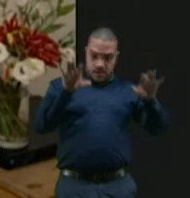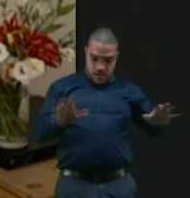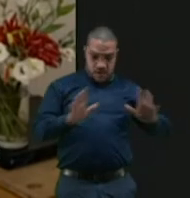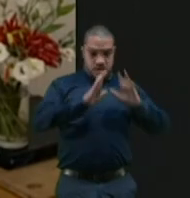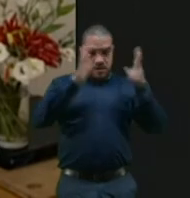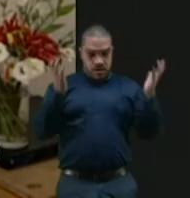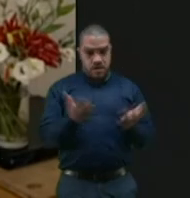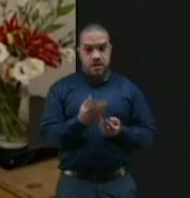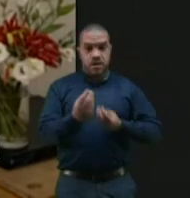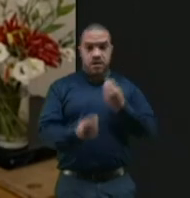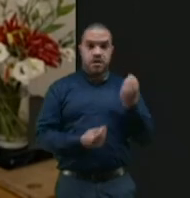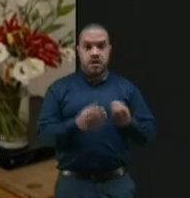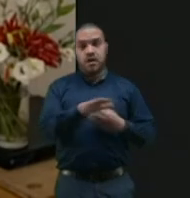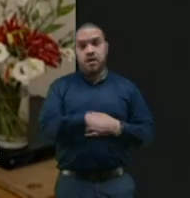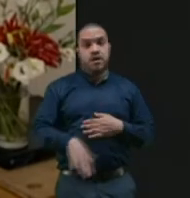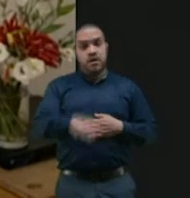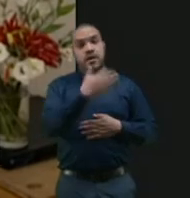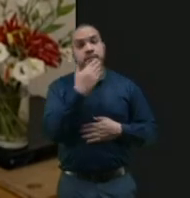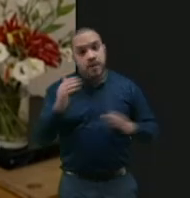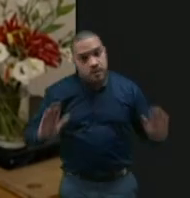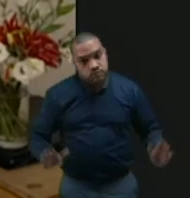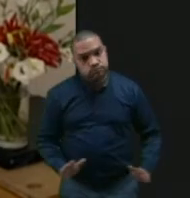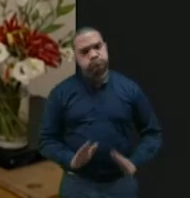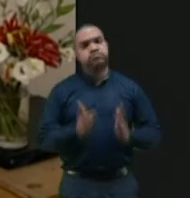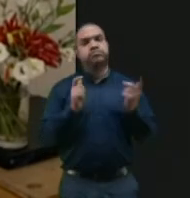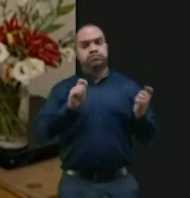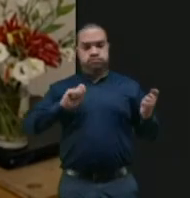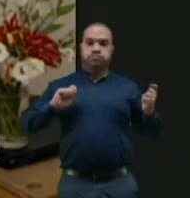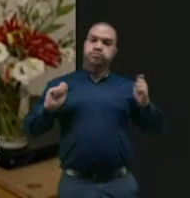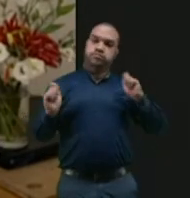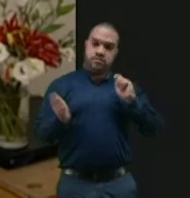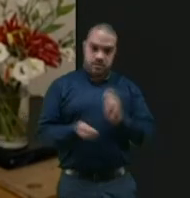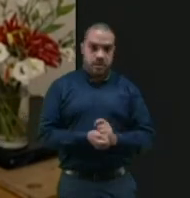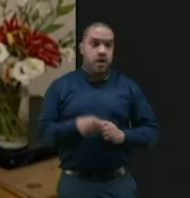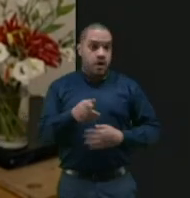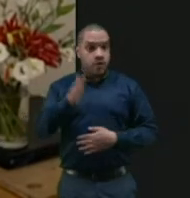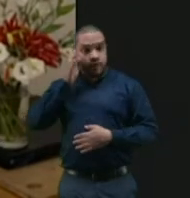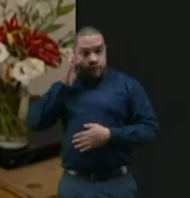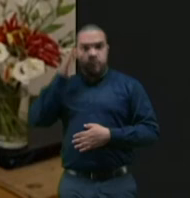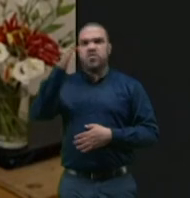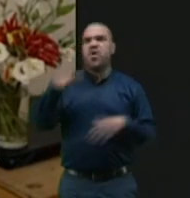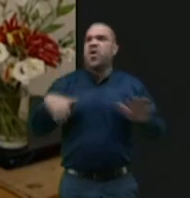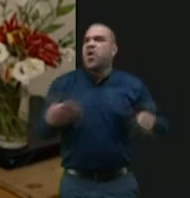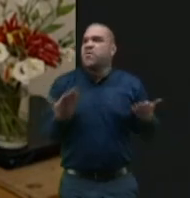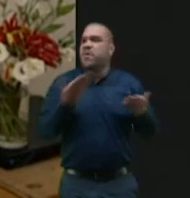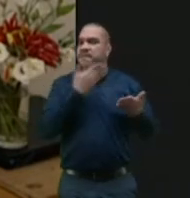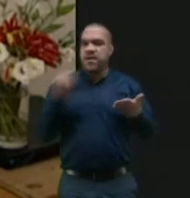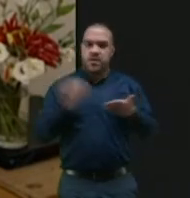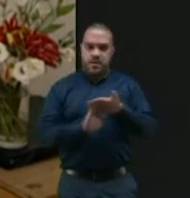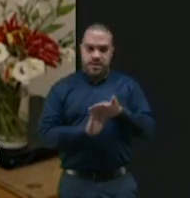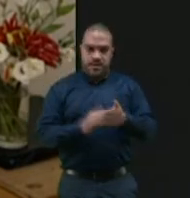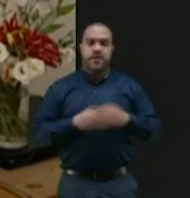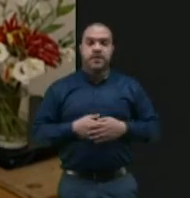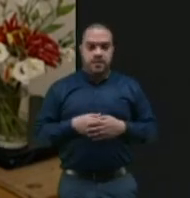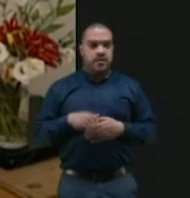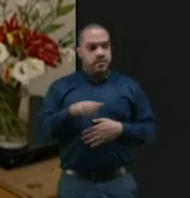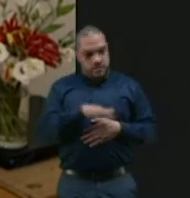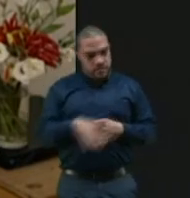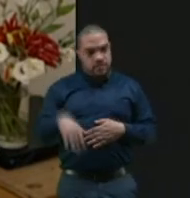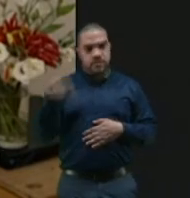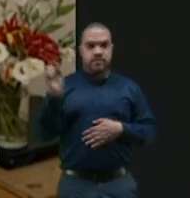cosas con el fin de mejorar su trayectoria, de mejorar su futuro. y volverse mucho más